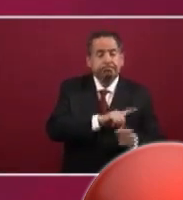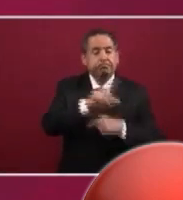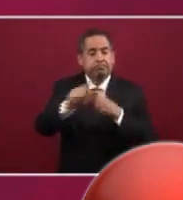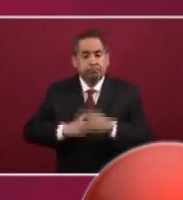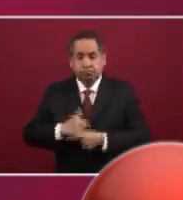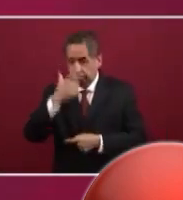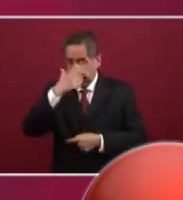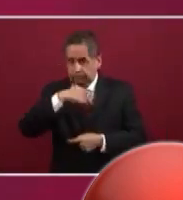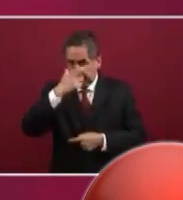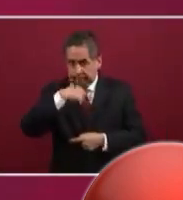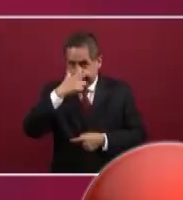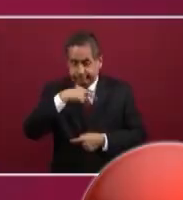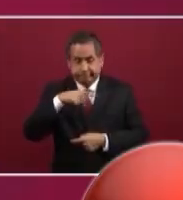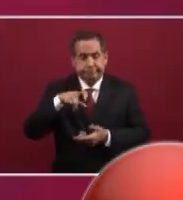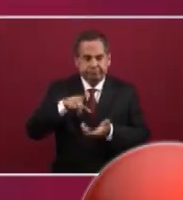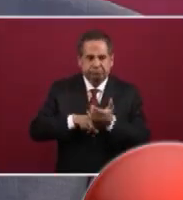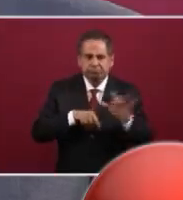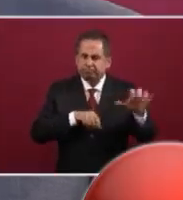y demostró